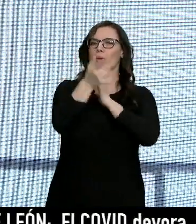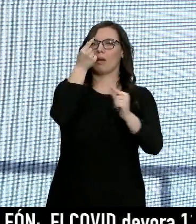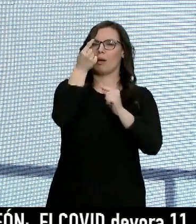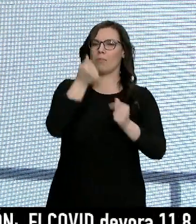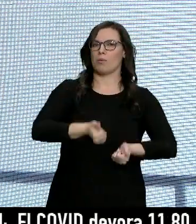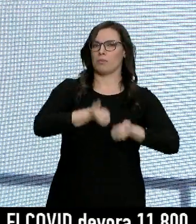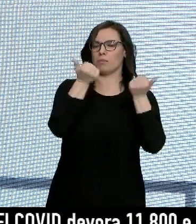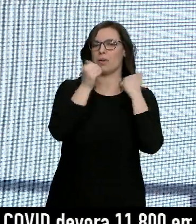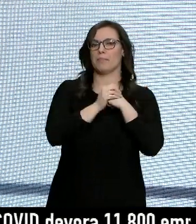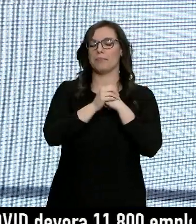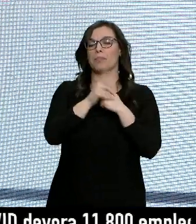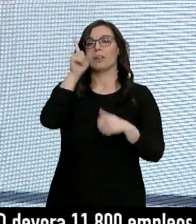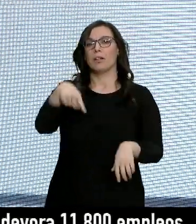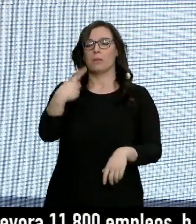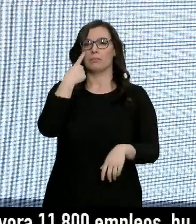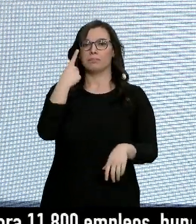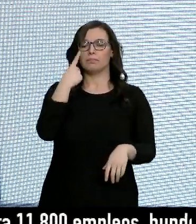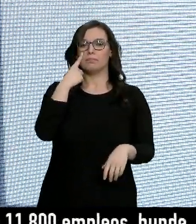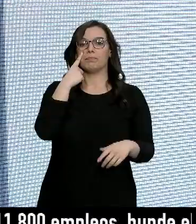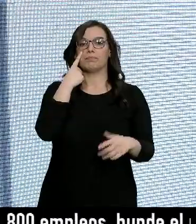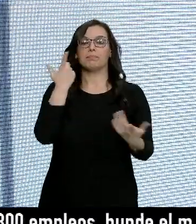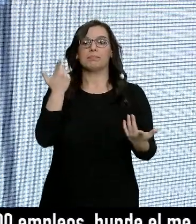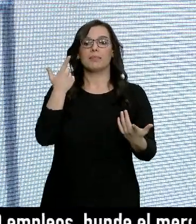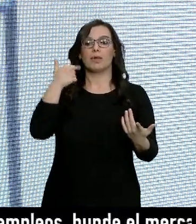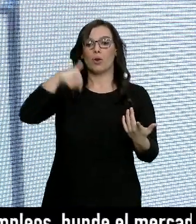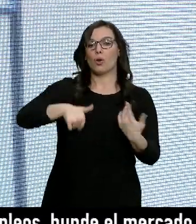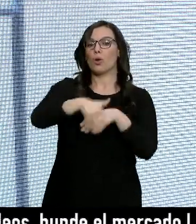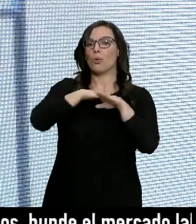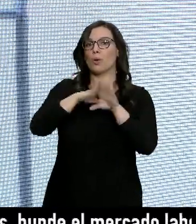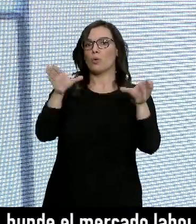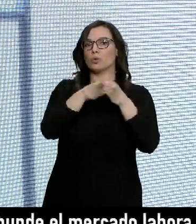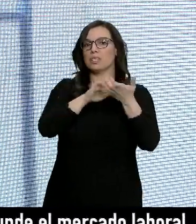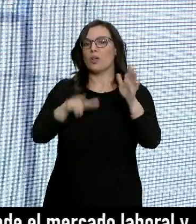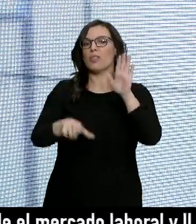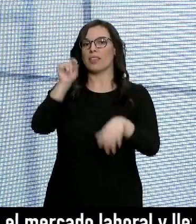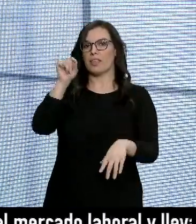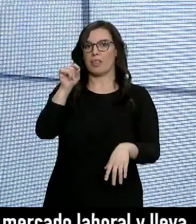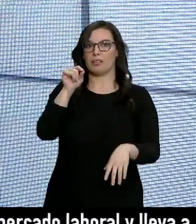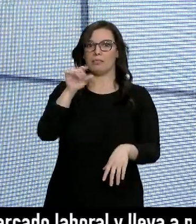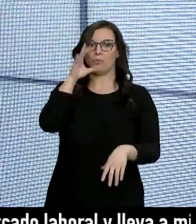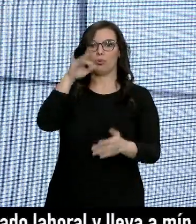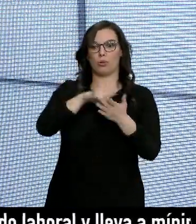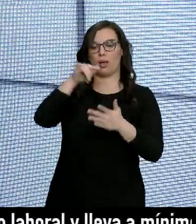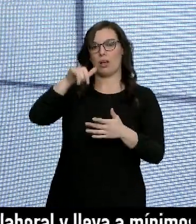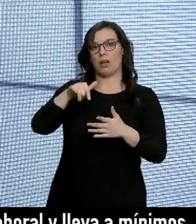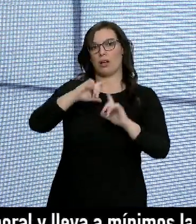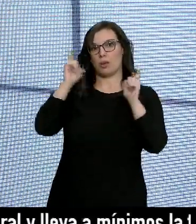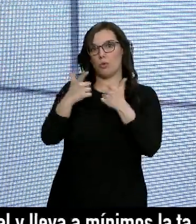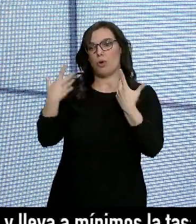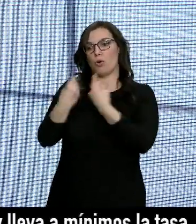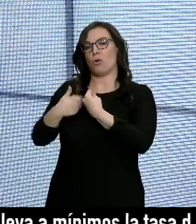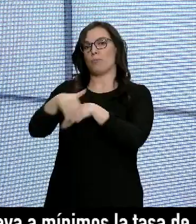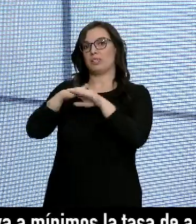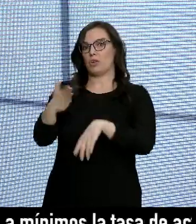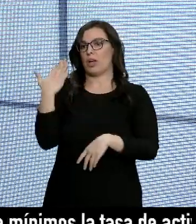de ese suceso y muy pendientes también de lo que decida el Gobierno regional tras la interterritorial de salud con el Ministerio. Fue una